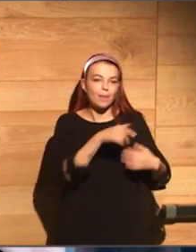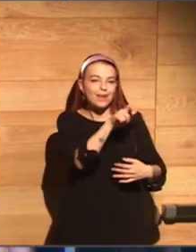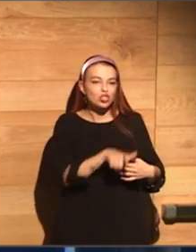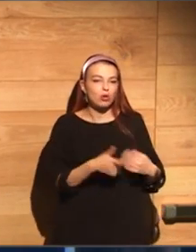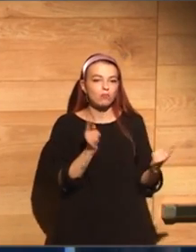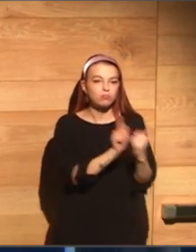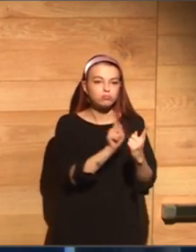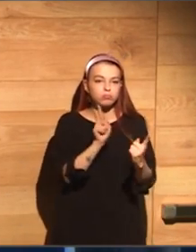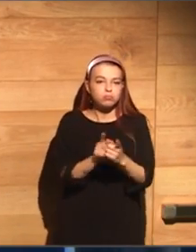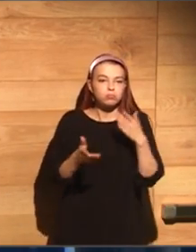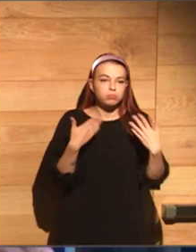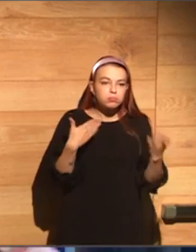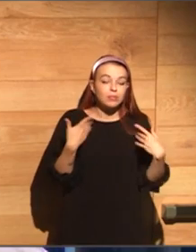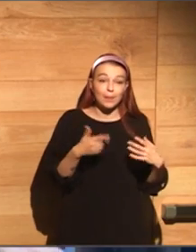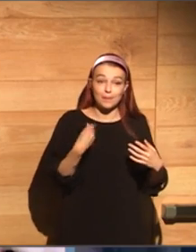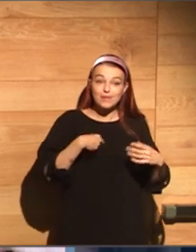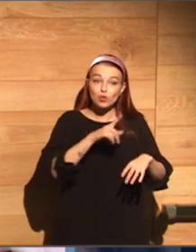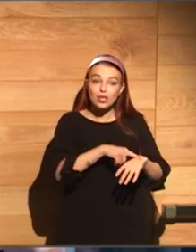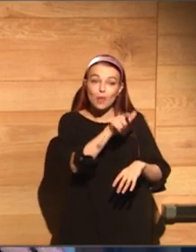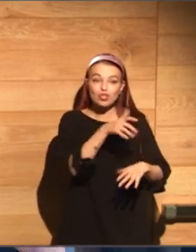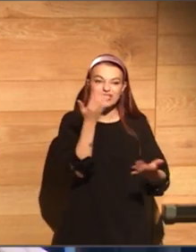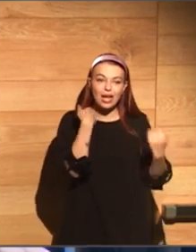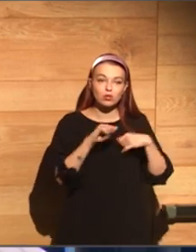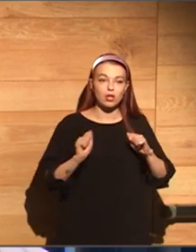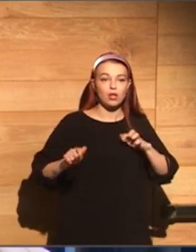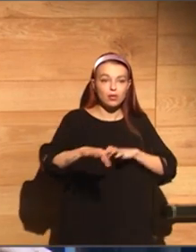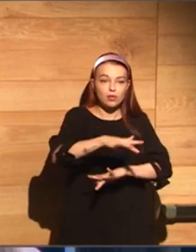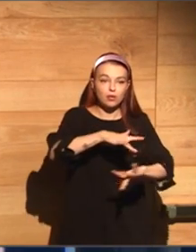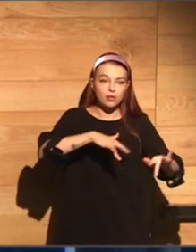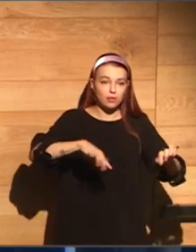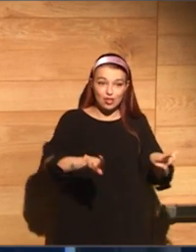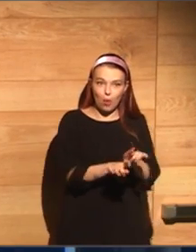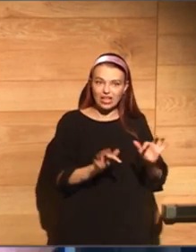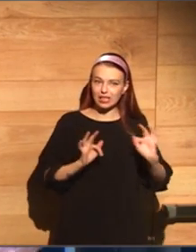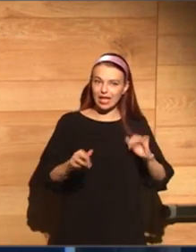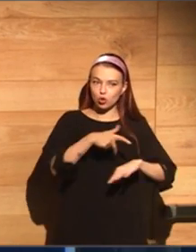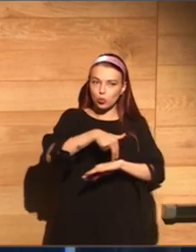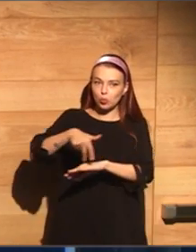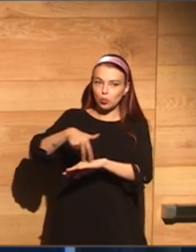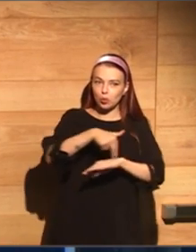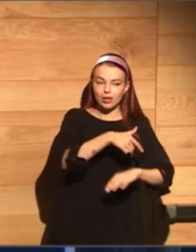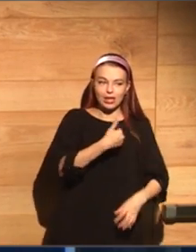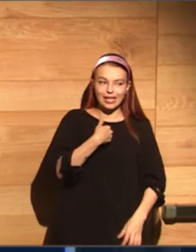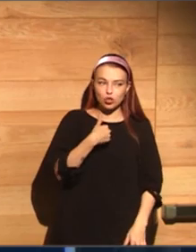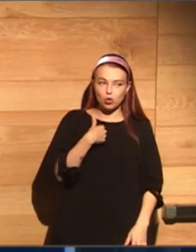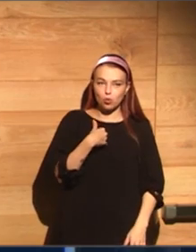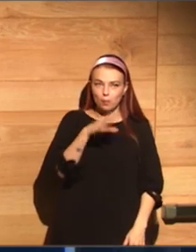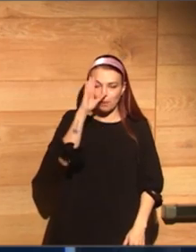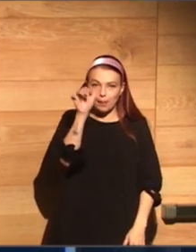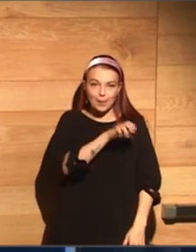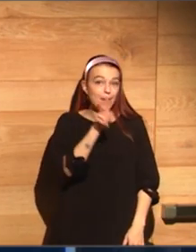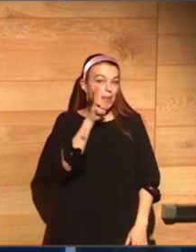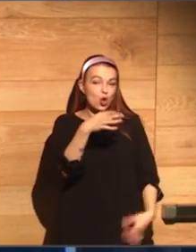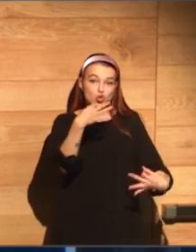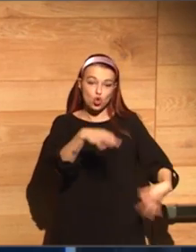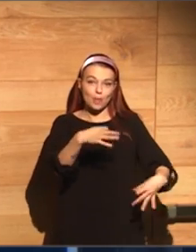los personajes que se están moviendo además los actores casi como si estuvieran en una obra de teatro, y tú lo asistes a ello como si fueras un personaje más, como decía antes